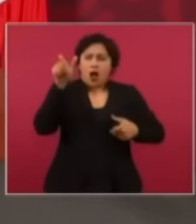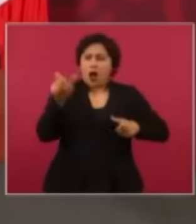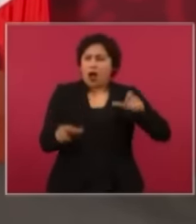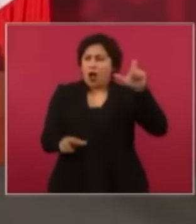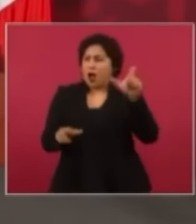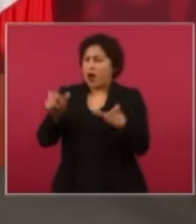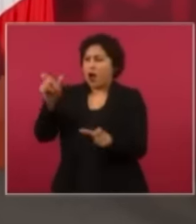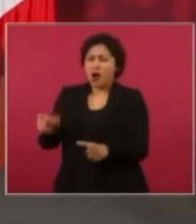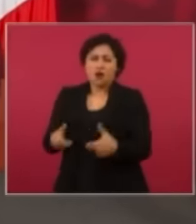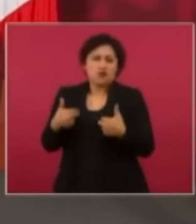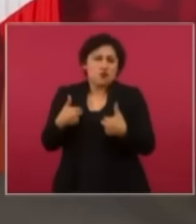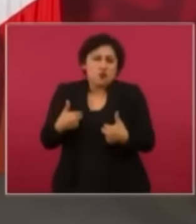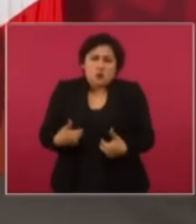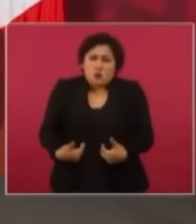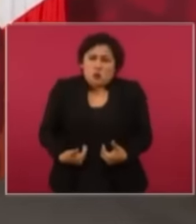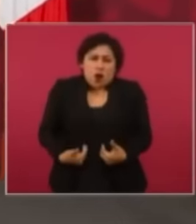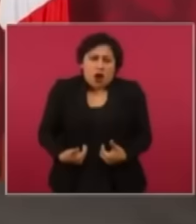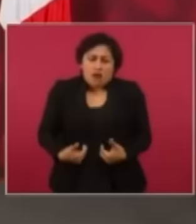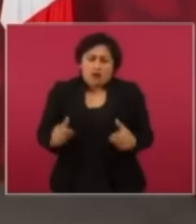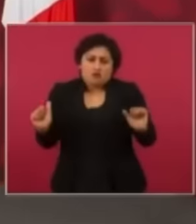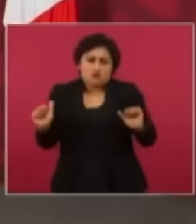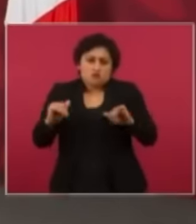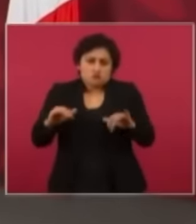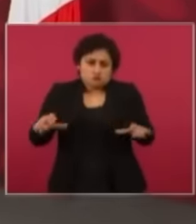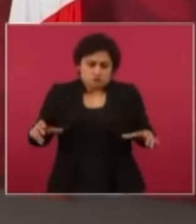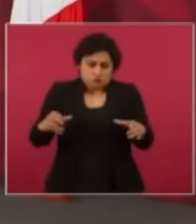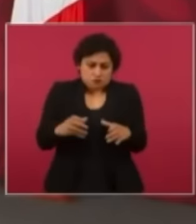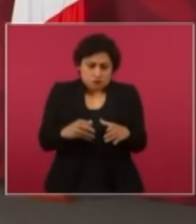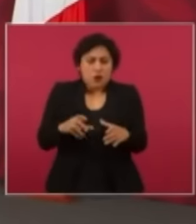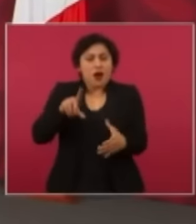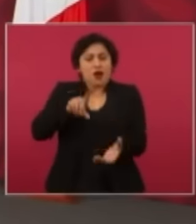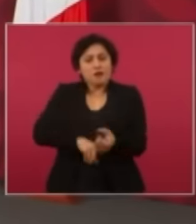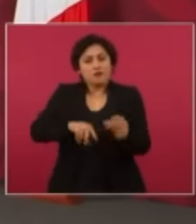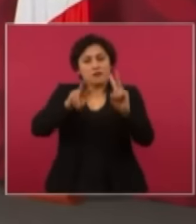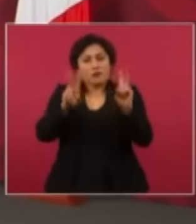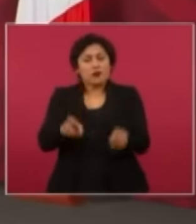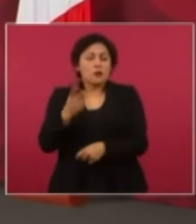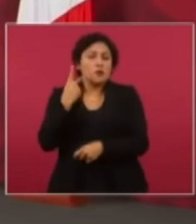y que en política suele pasar